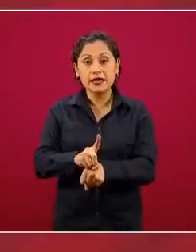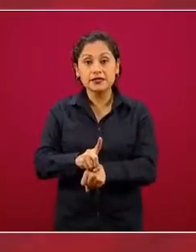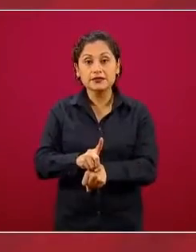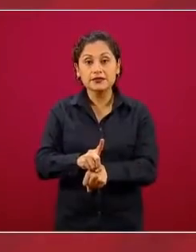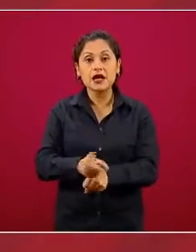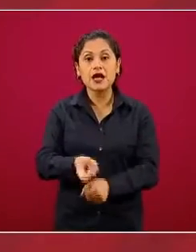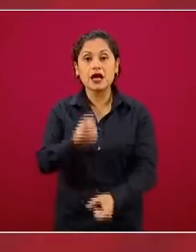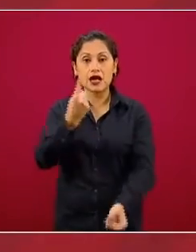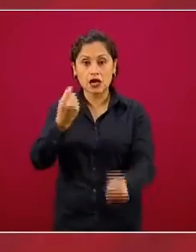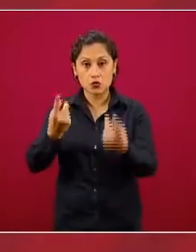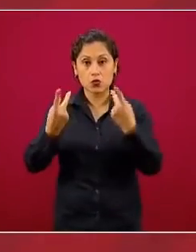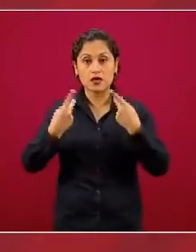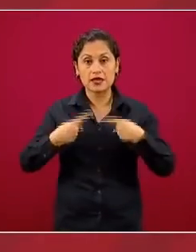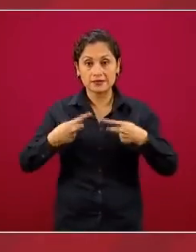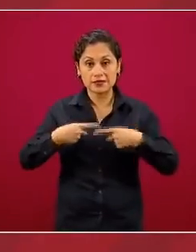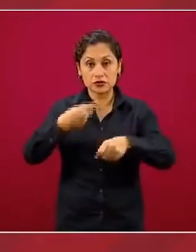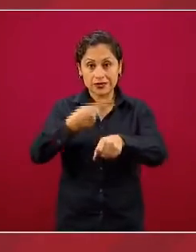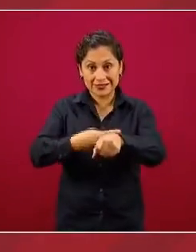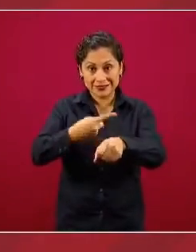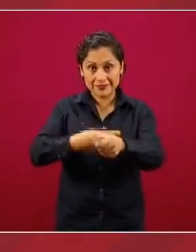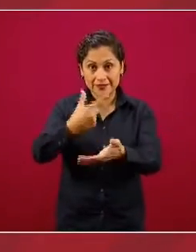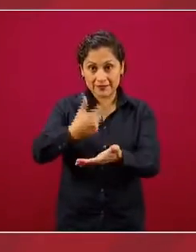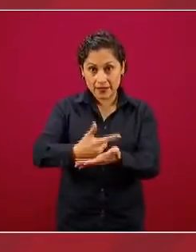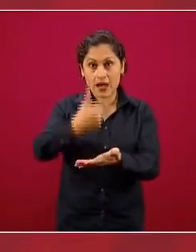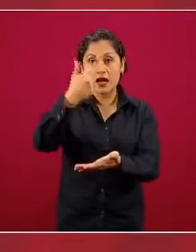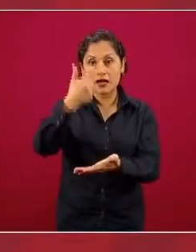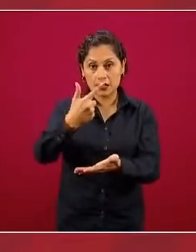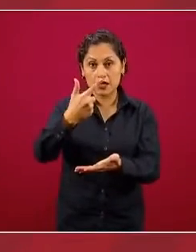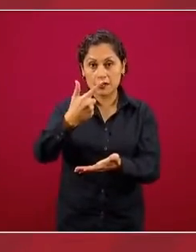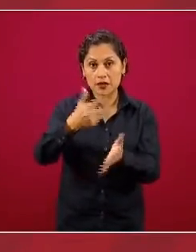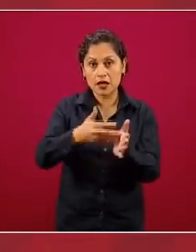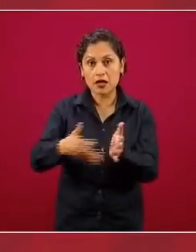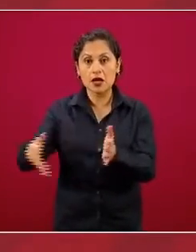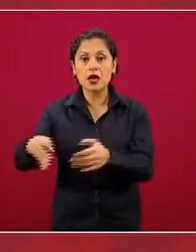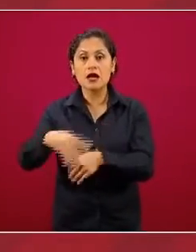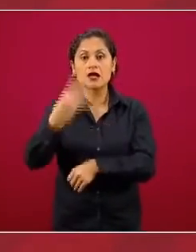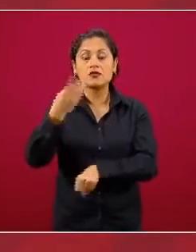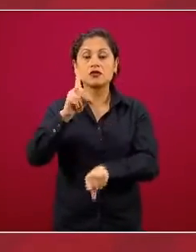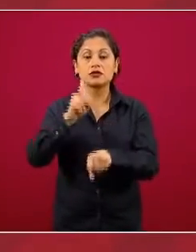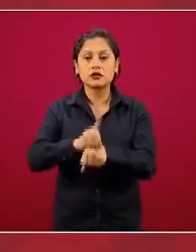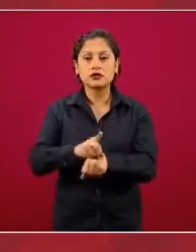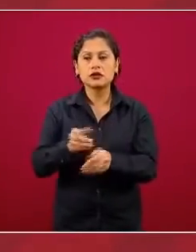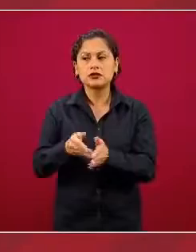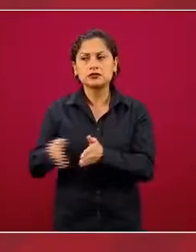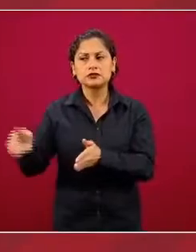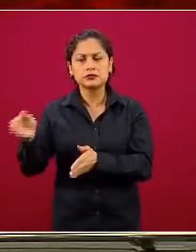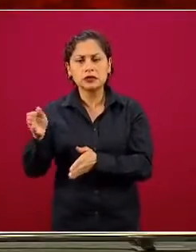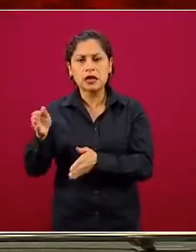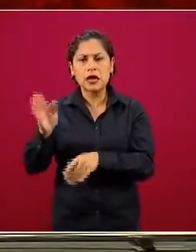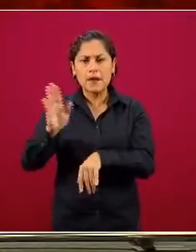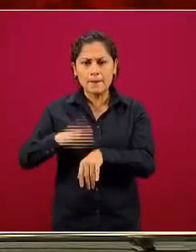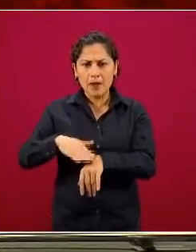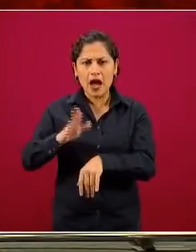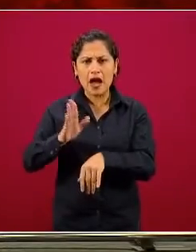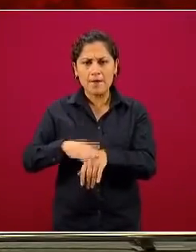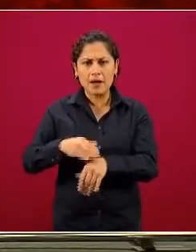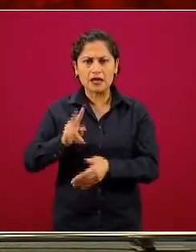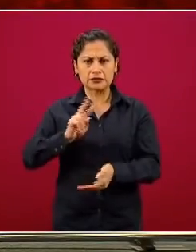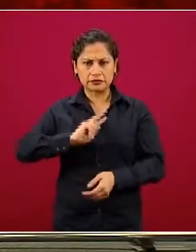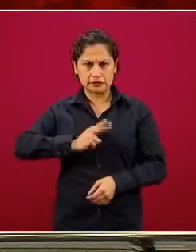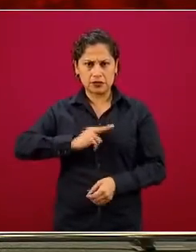ya prácticamente es muy raro que mantengan el virus activo en la vía respiratoria y ya no son personas que